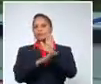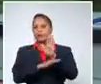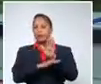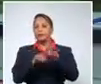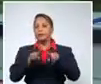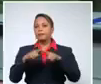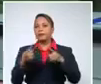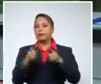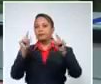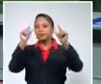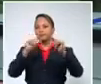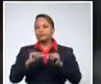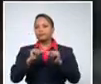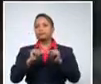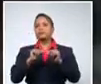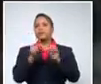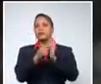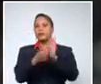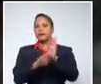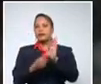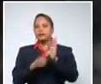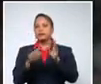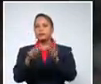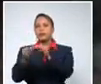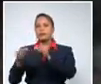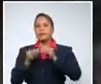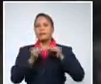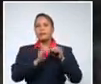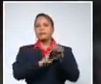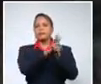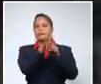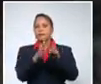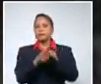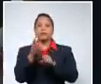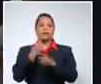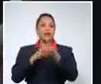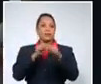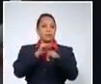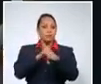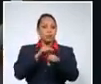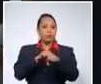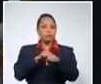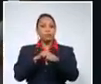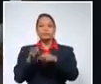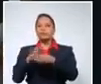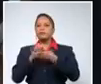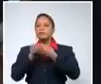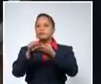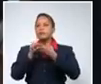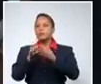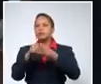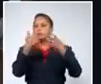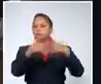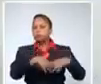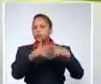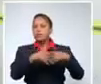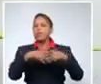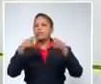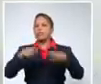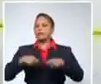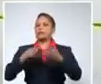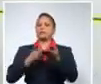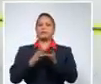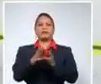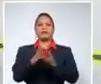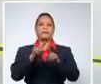la reducción de los índices de contagio de la enfermedad, al tiempo que un grupo de servicios vitales y cuestiones productivas deben sostenerse. ¿Pero